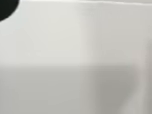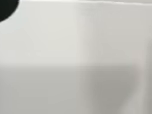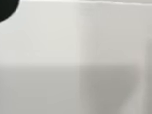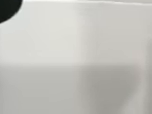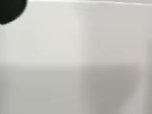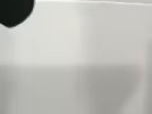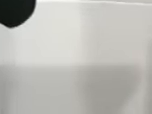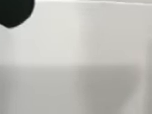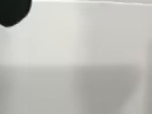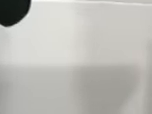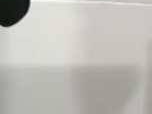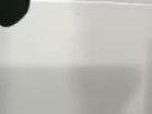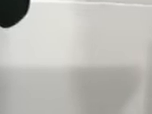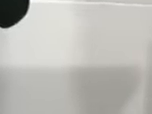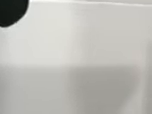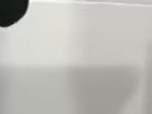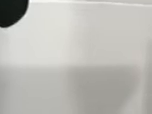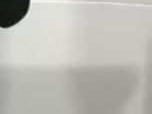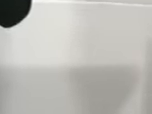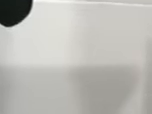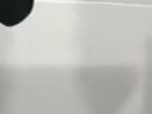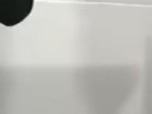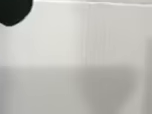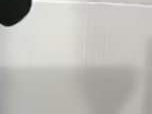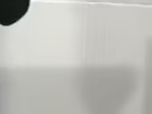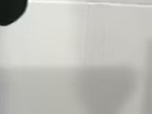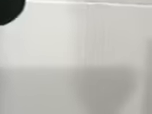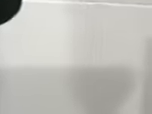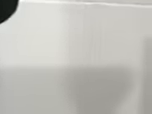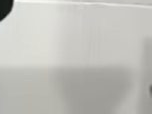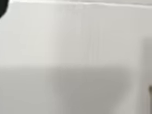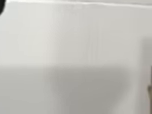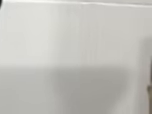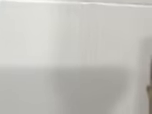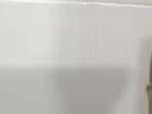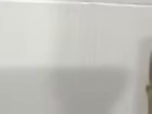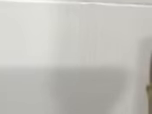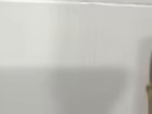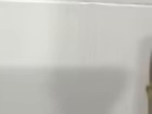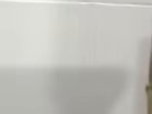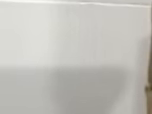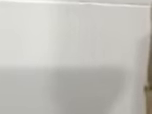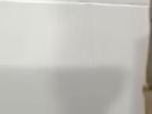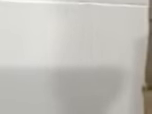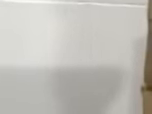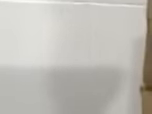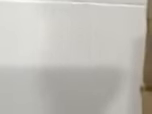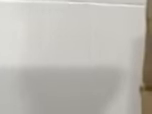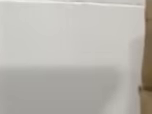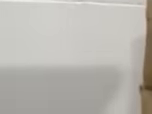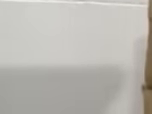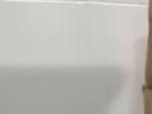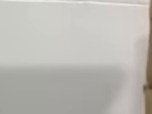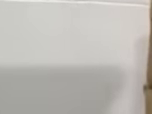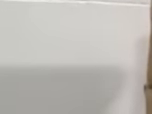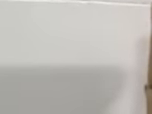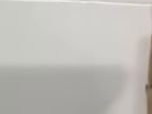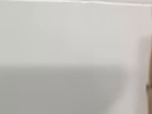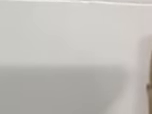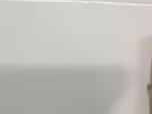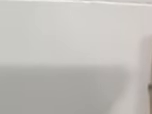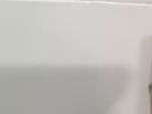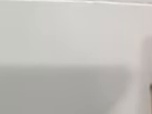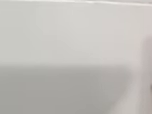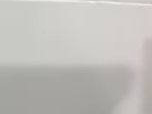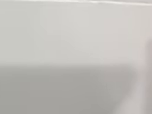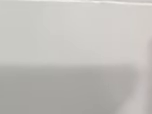Y entonces, ahora vienen con, ya no hablan de las actas porque ya demostramos que era una inmensa